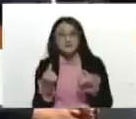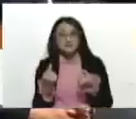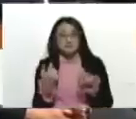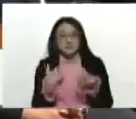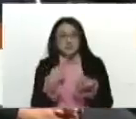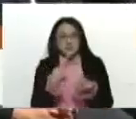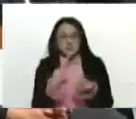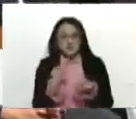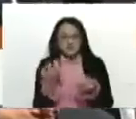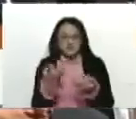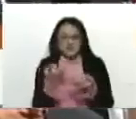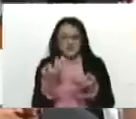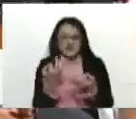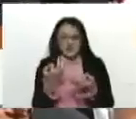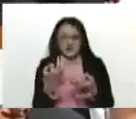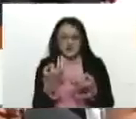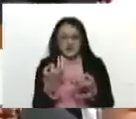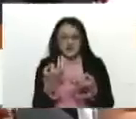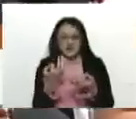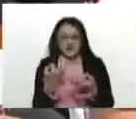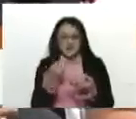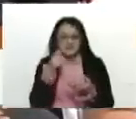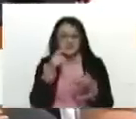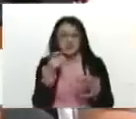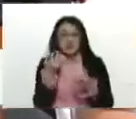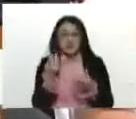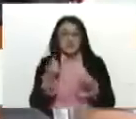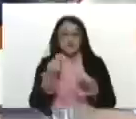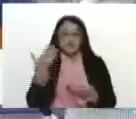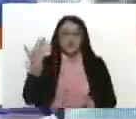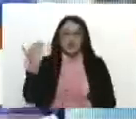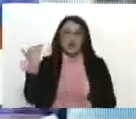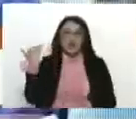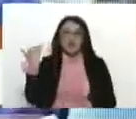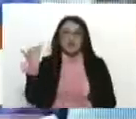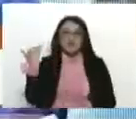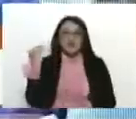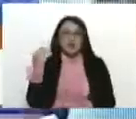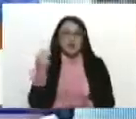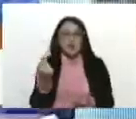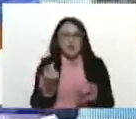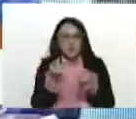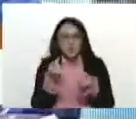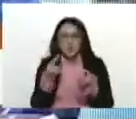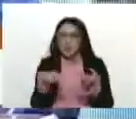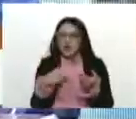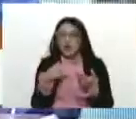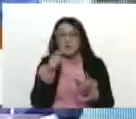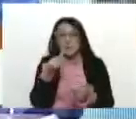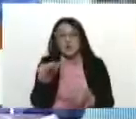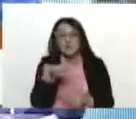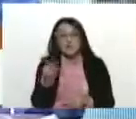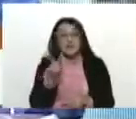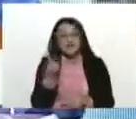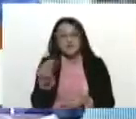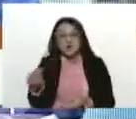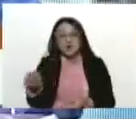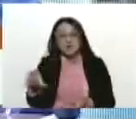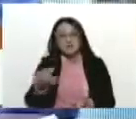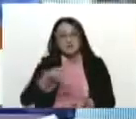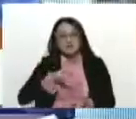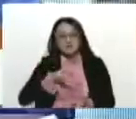con criterio los que vivimos esa época jamás el pueblo de Venezuela recibió